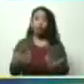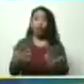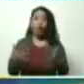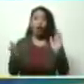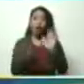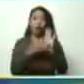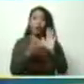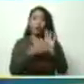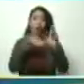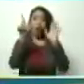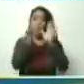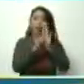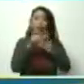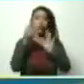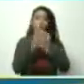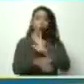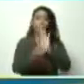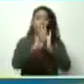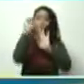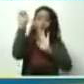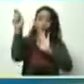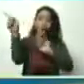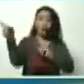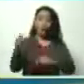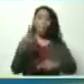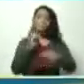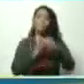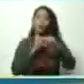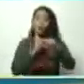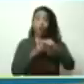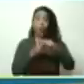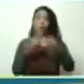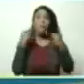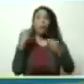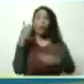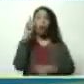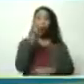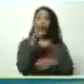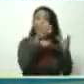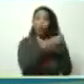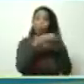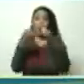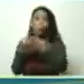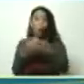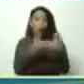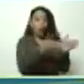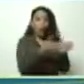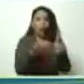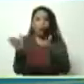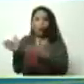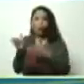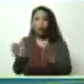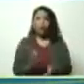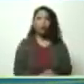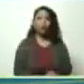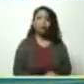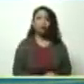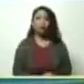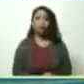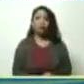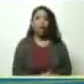marco de la ley y de la constitución serán muy positivos para ambas partes será ganar ganar gana